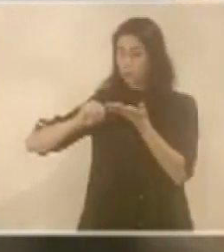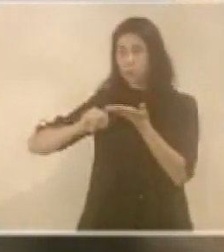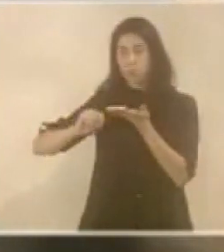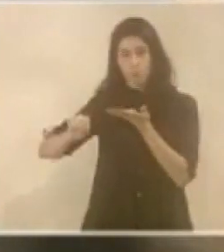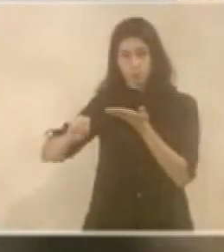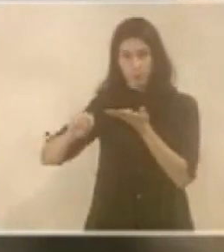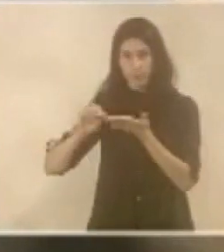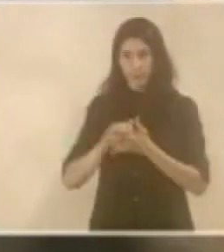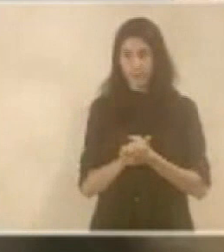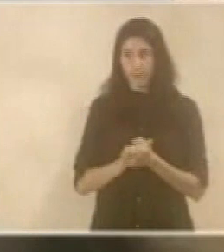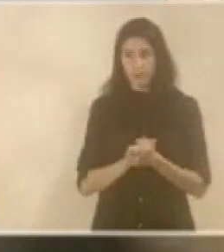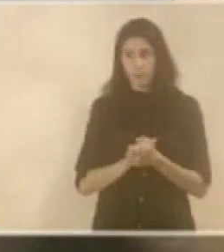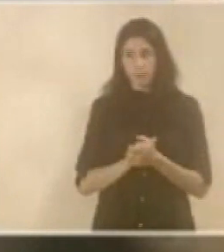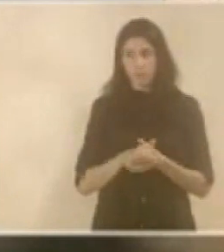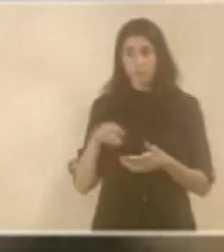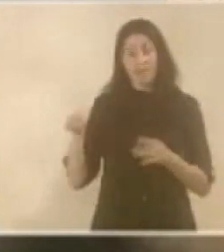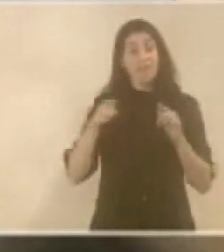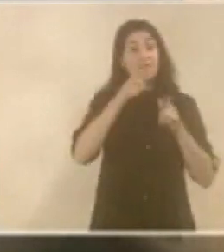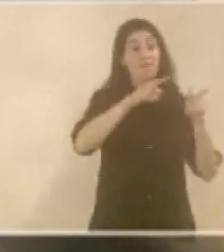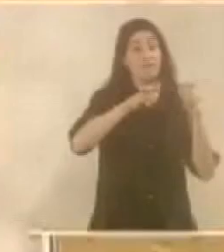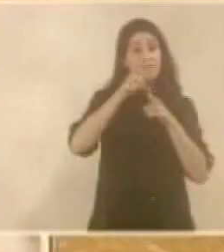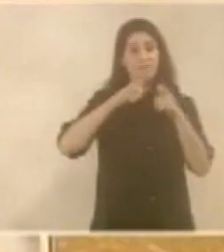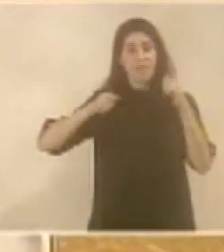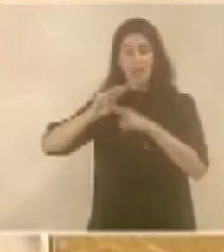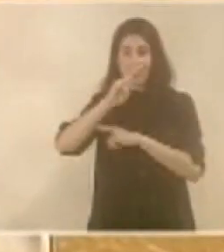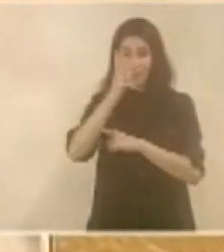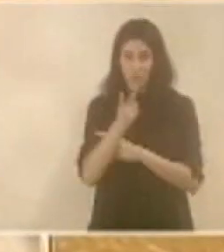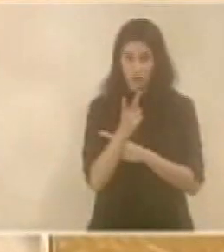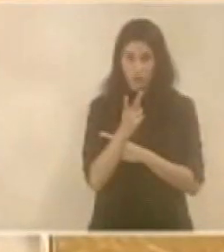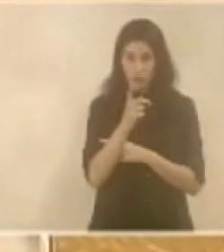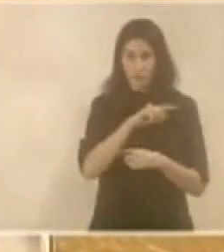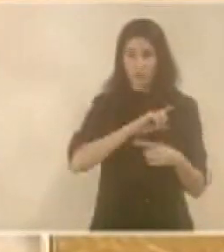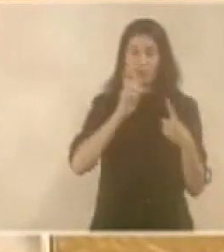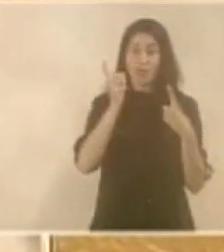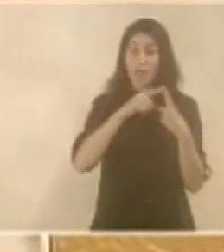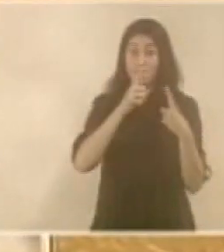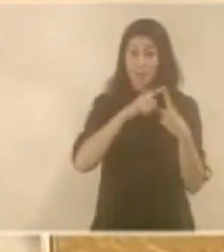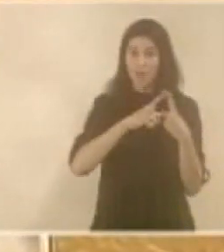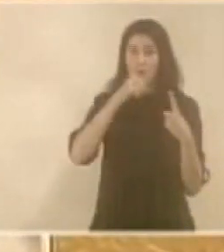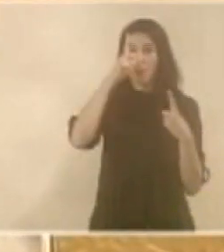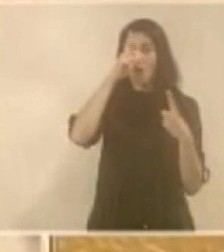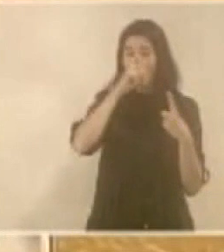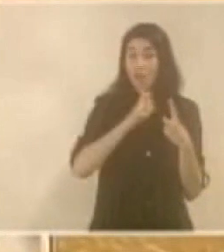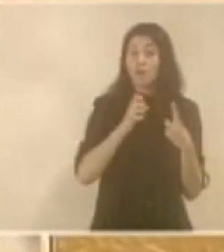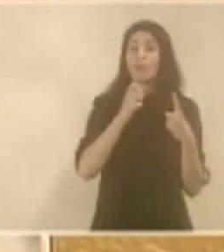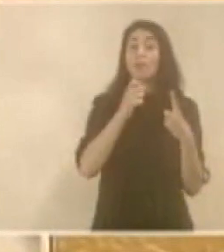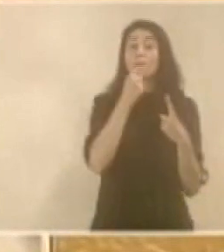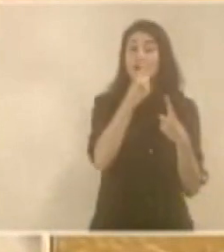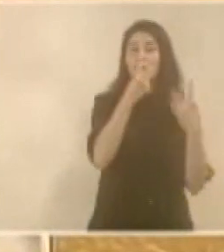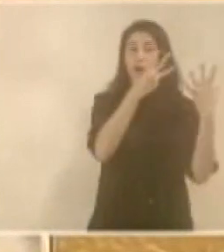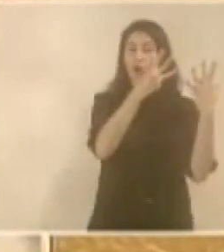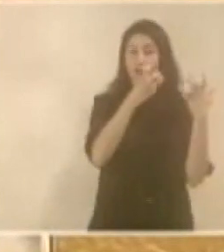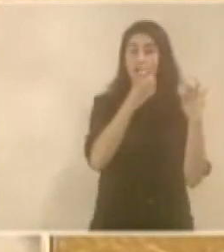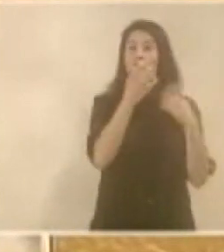1860. Hizo dos viajes de Guadix a Almería. El primero en abril de 1854, tardó 40